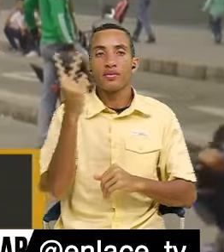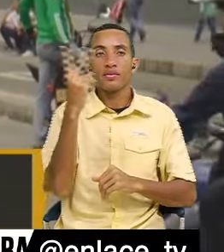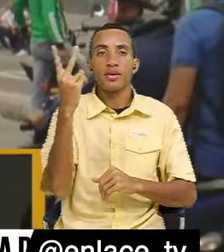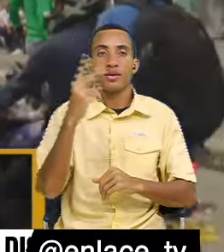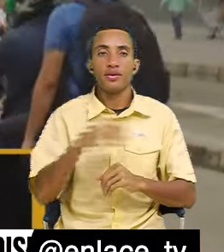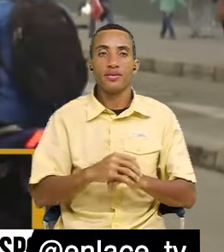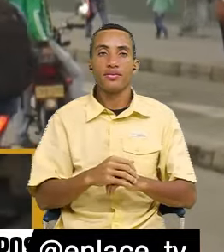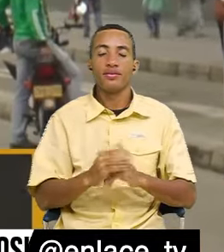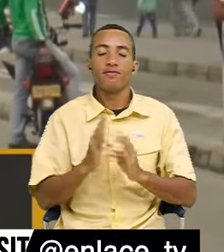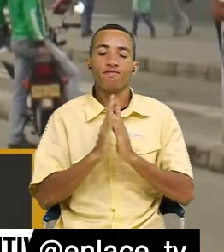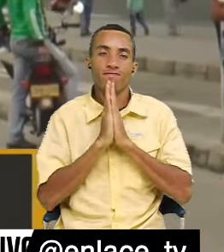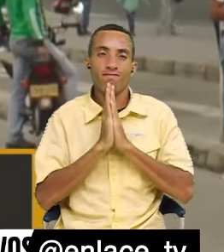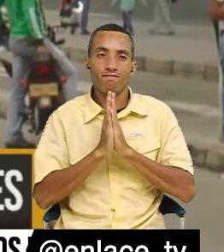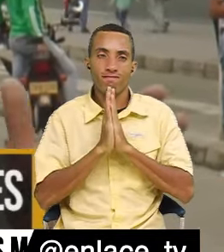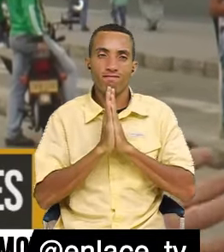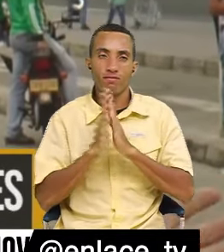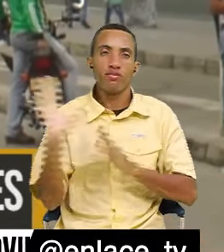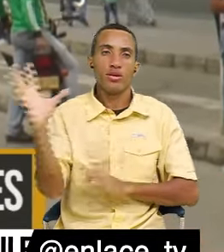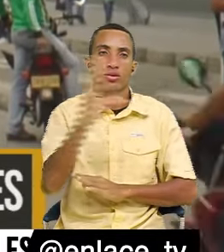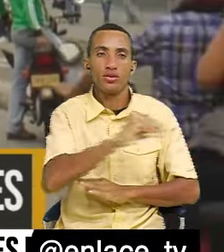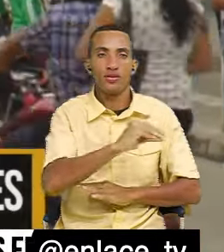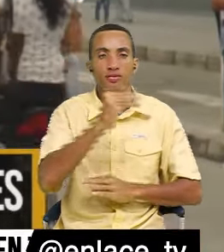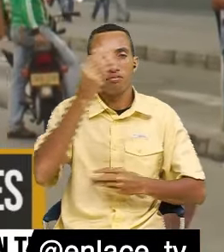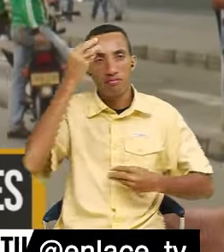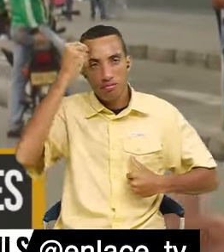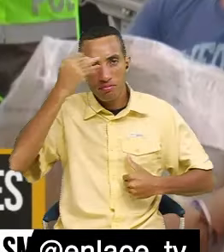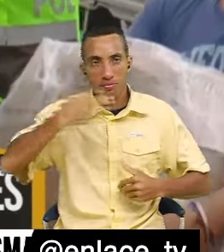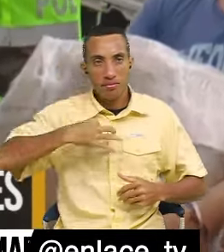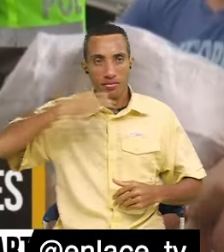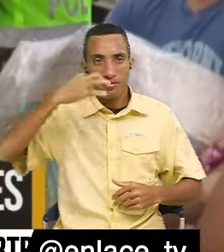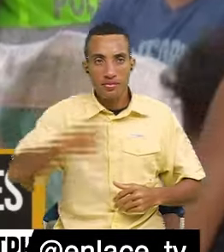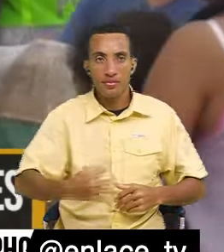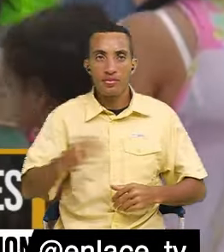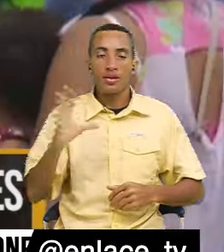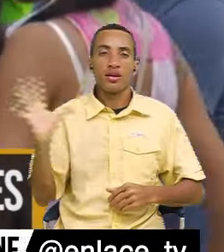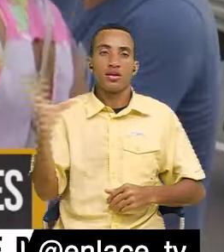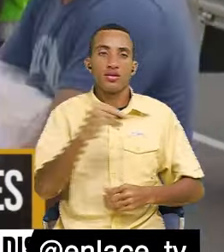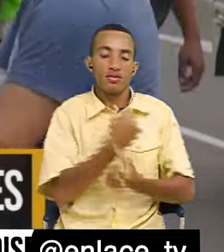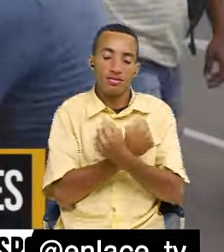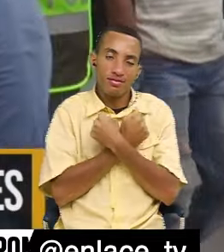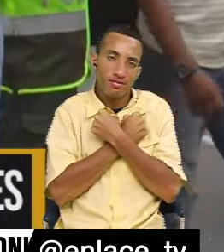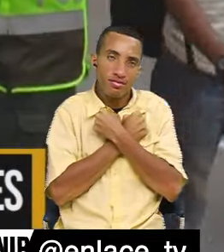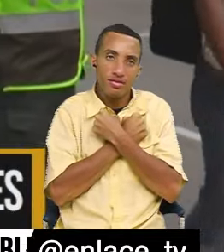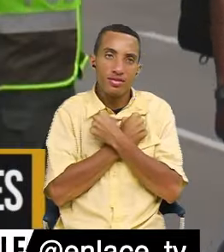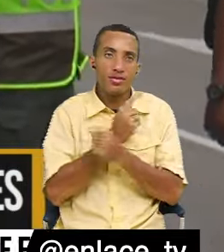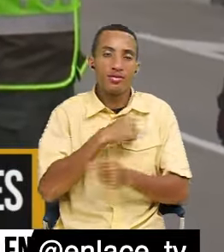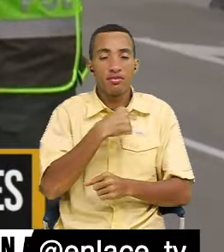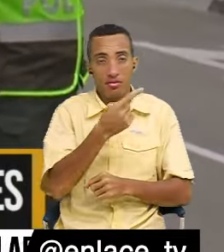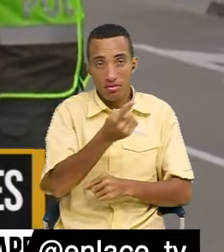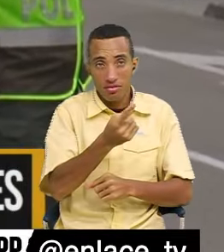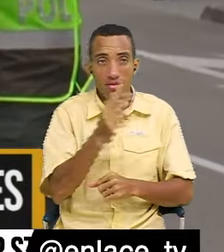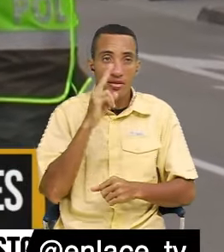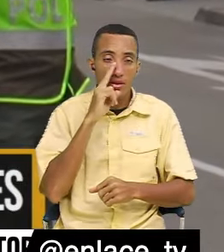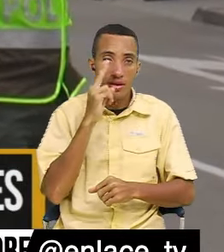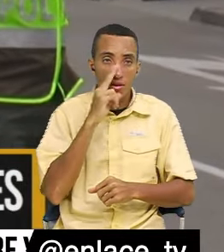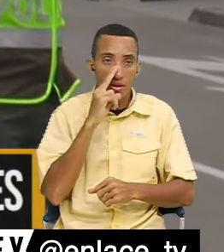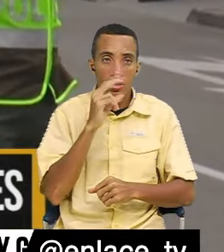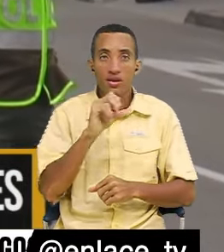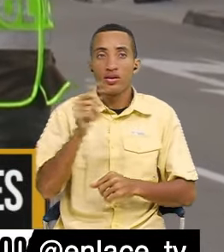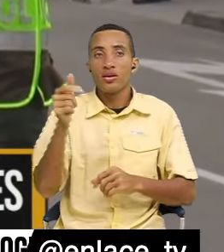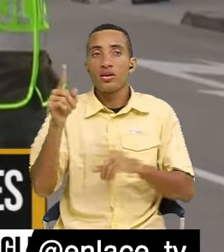pedimos la máxima cordura a los hinchas. Sabemos el amor, el aprecio que le tienen a su equipo nacional y a muchos de